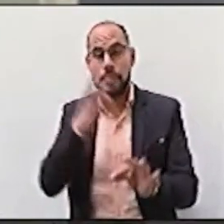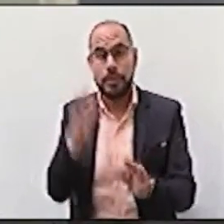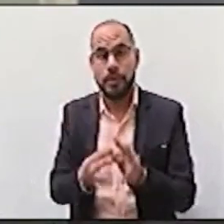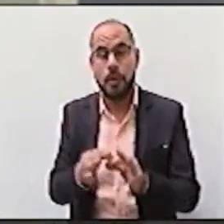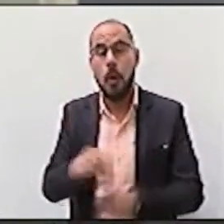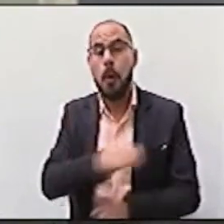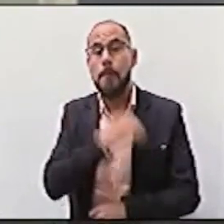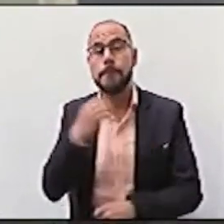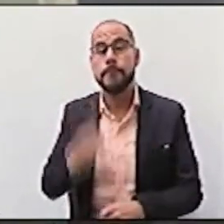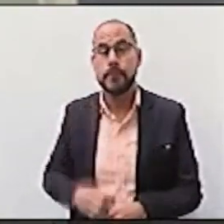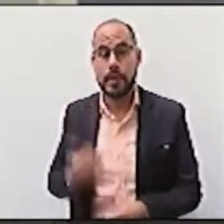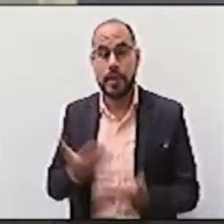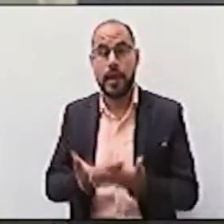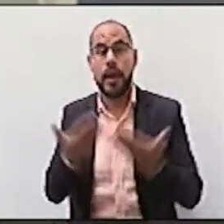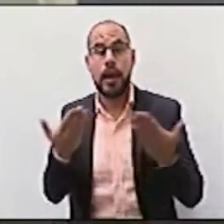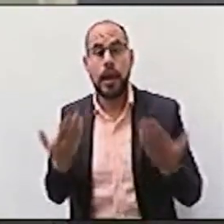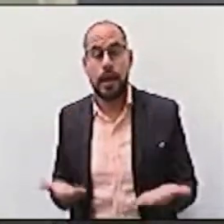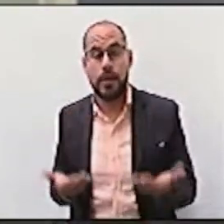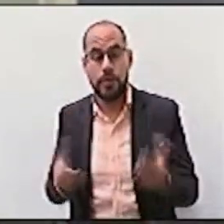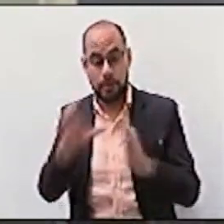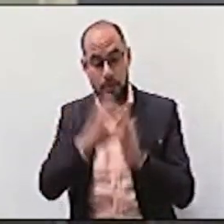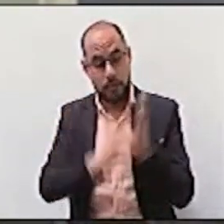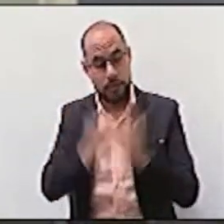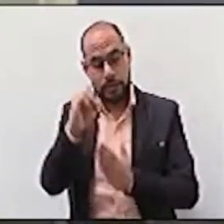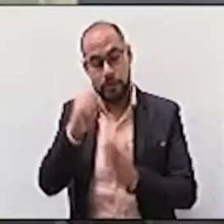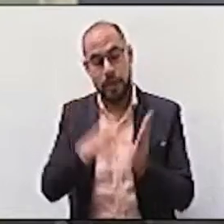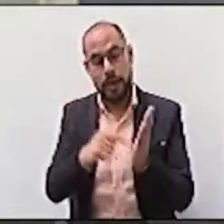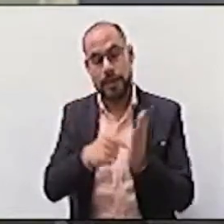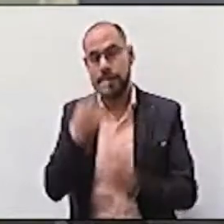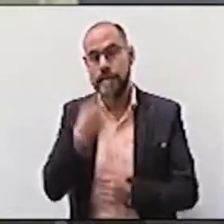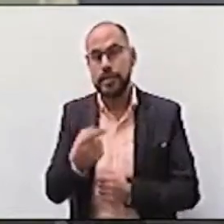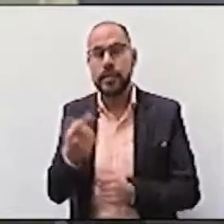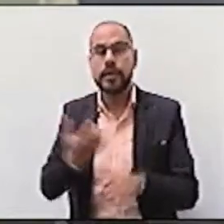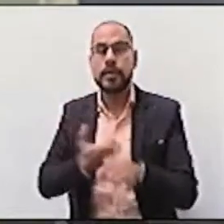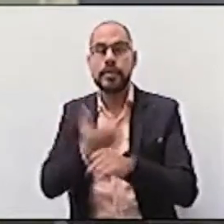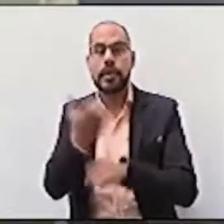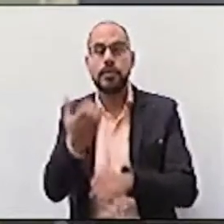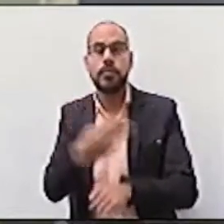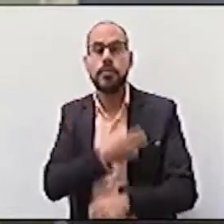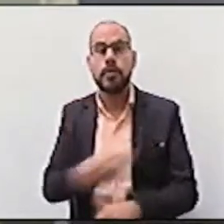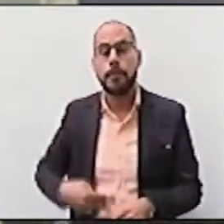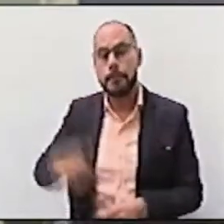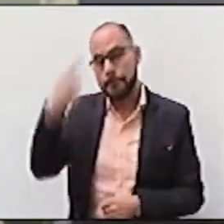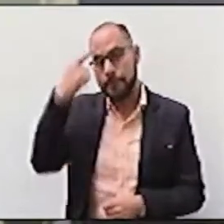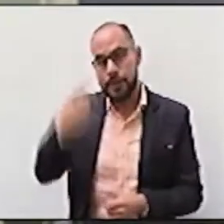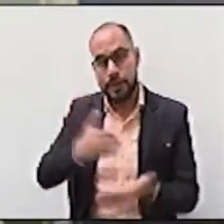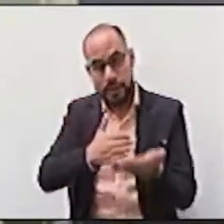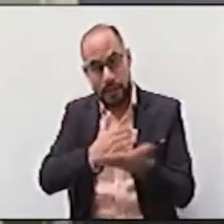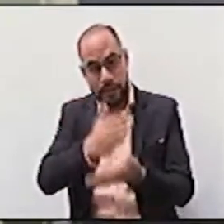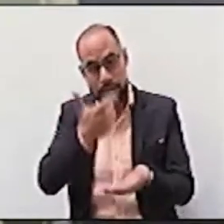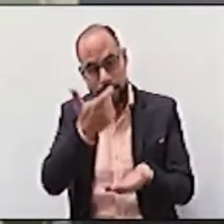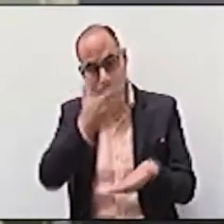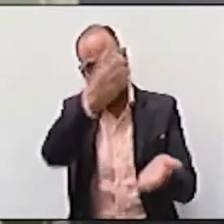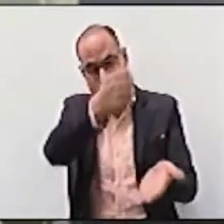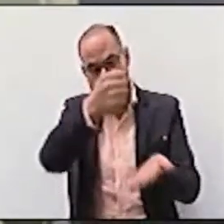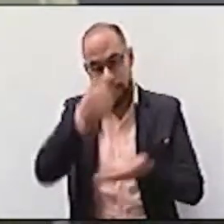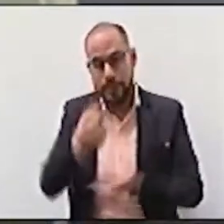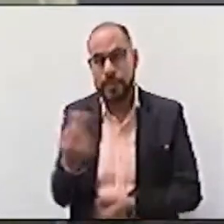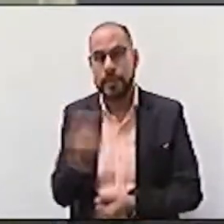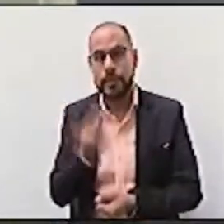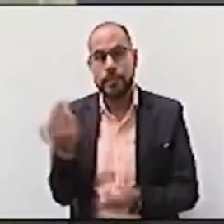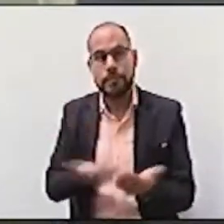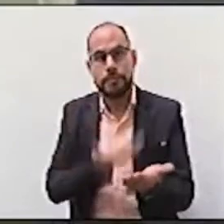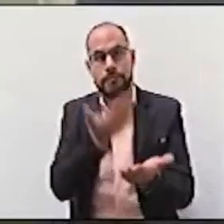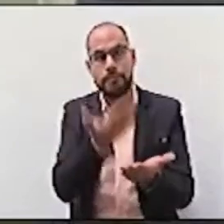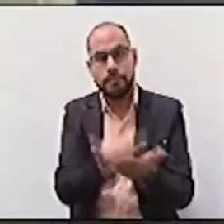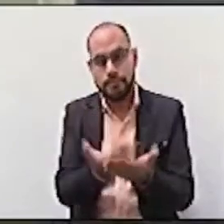obligación, ahora sí constitucional, de que los estados y municipios, para que puedan acceder a esos fondos, tienen que